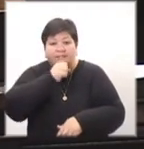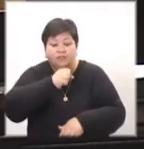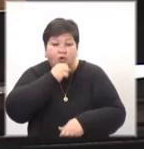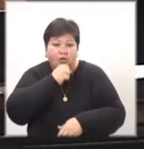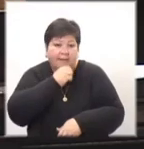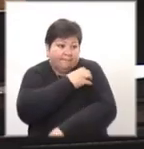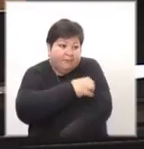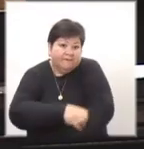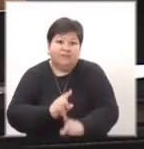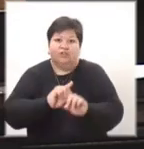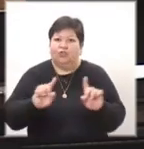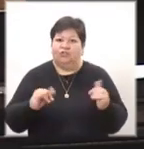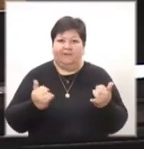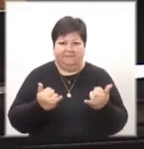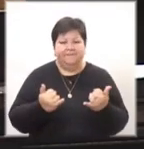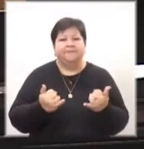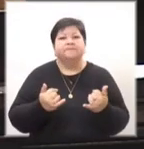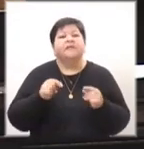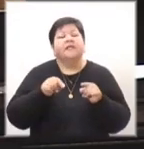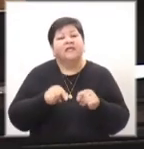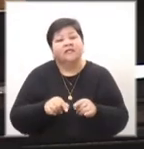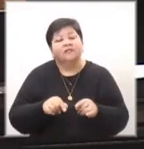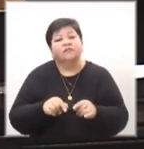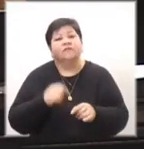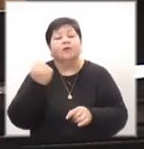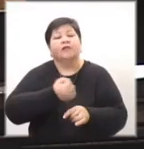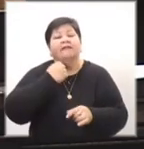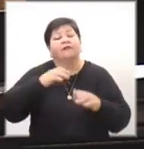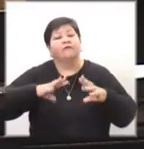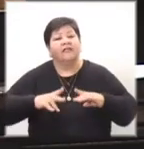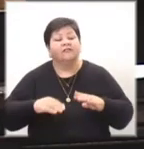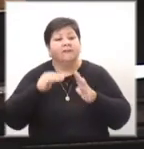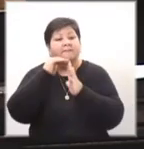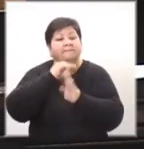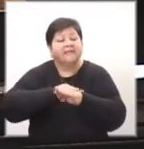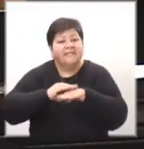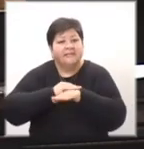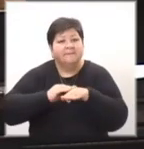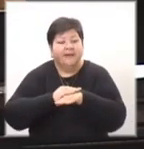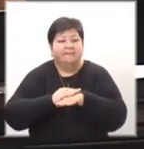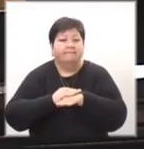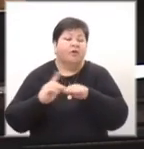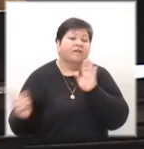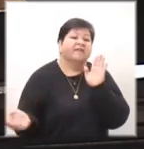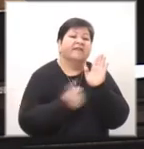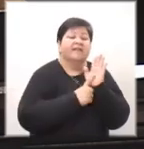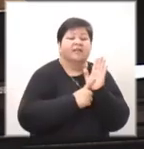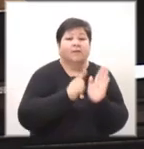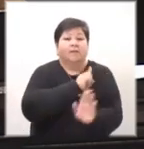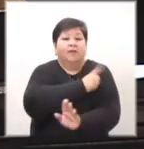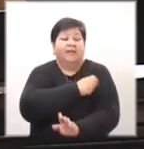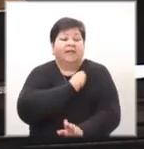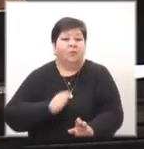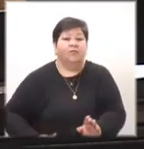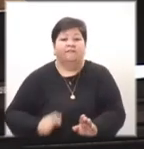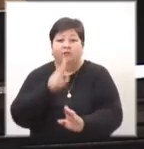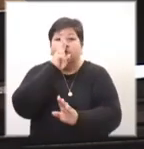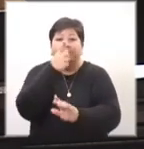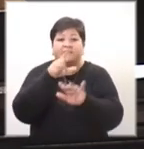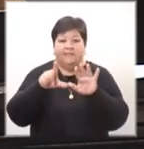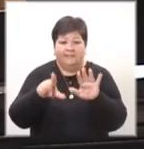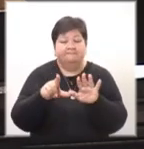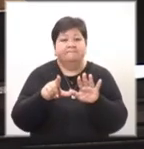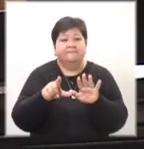este sentido, fue clave el aumento de las jubilaciones mínimas por decreto del Ejecutivo desde el año 2007.